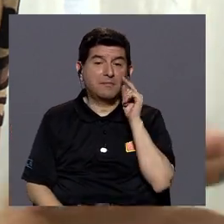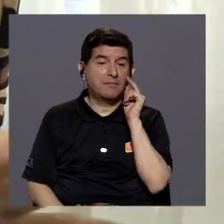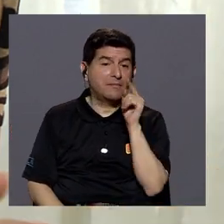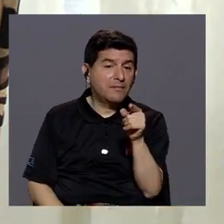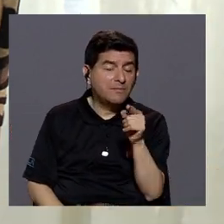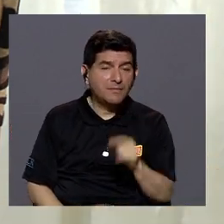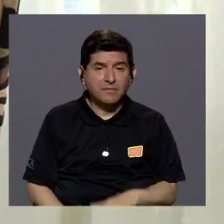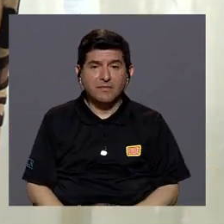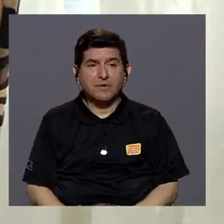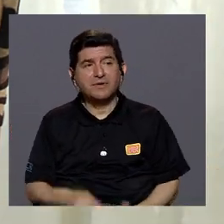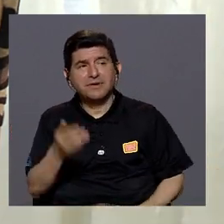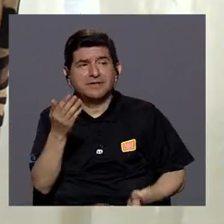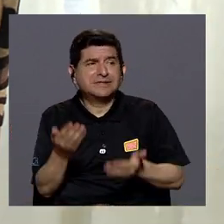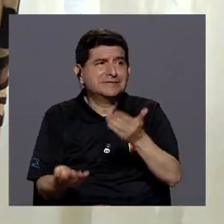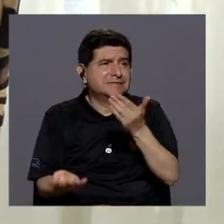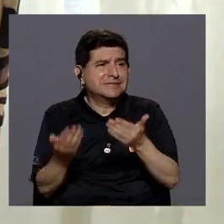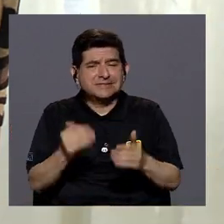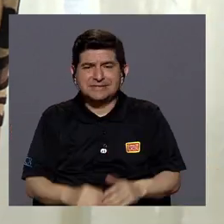por esa